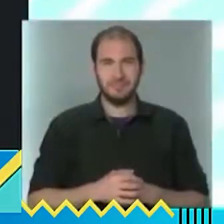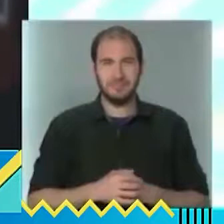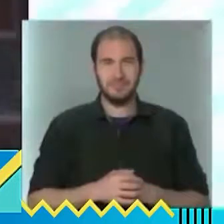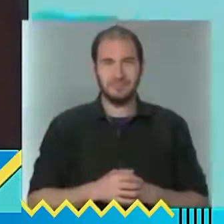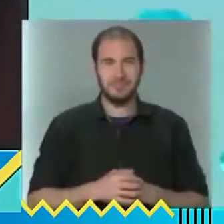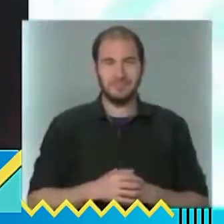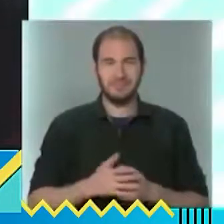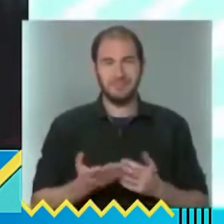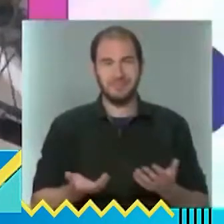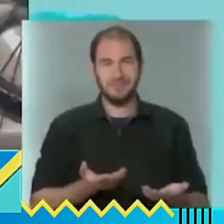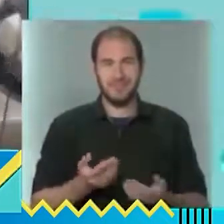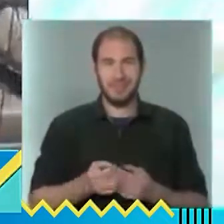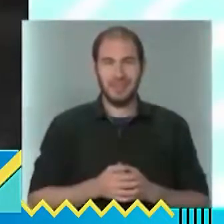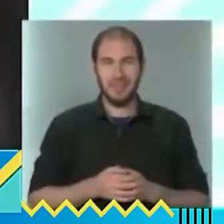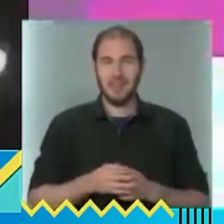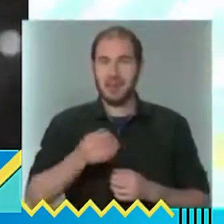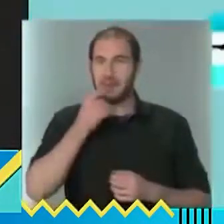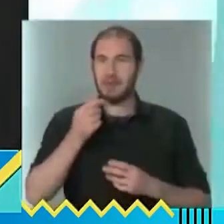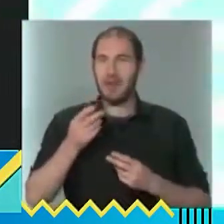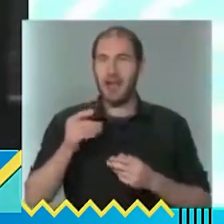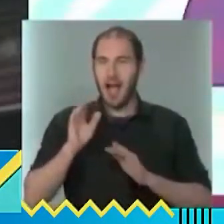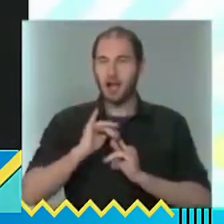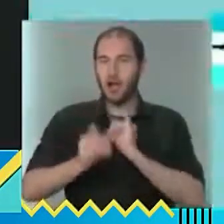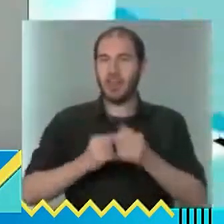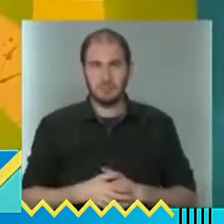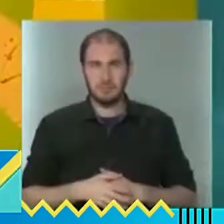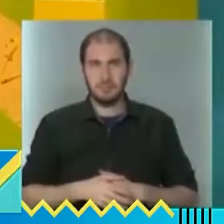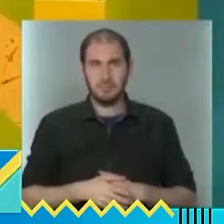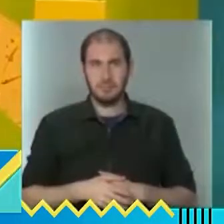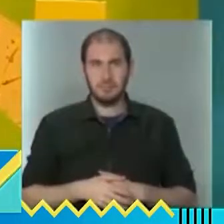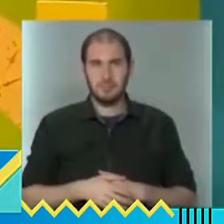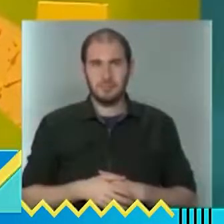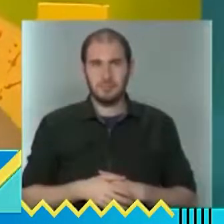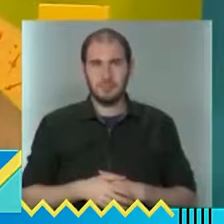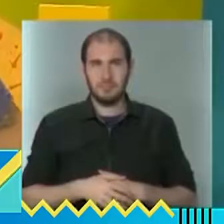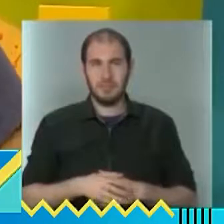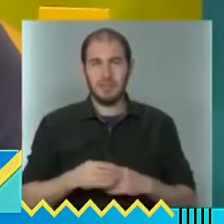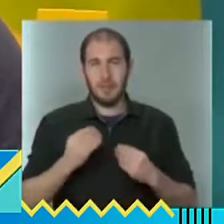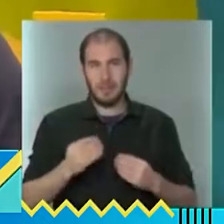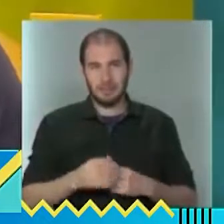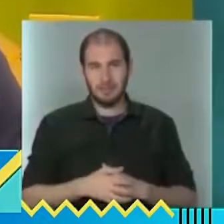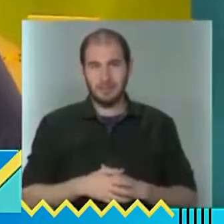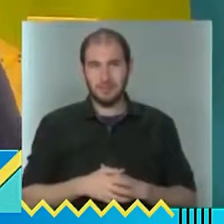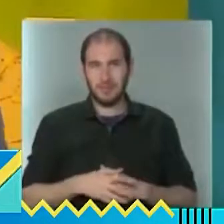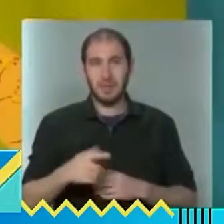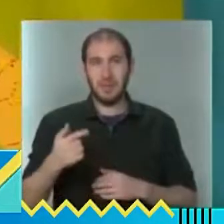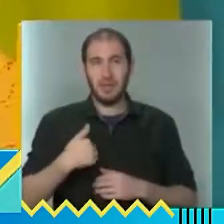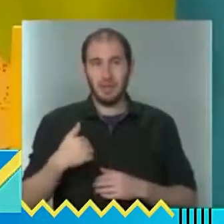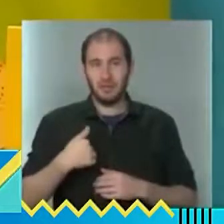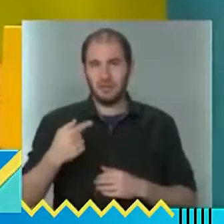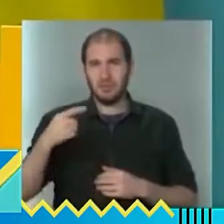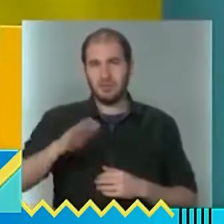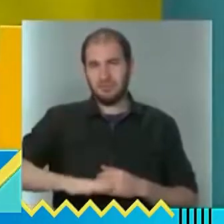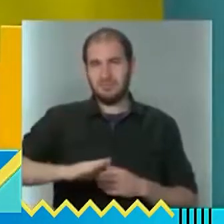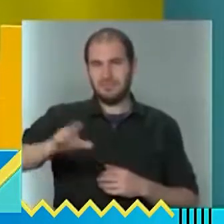Ojo, sí, o sea, ciego. O sea, sí, quizás un poco podemos hablar de indiferencia. Mirá, el tema es que yo lo mamé esto muy de